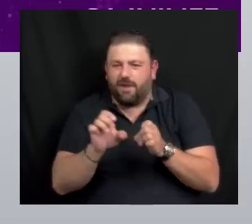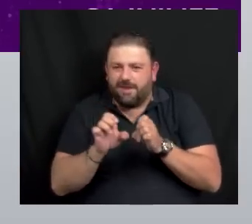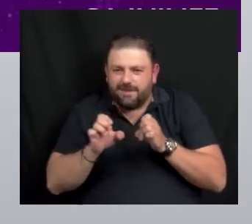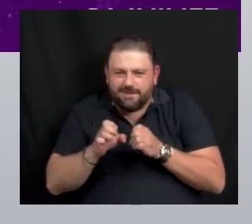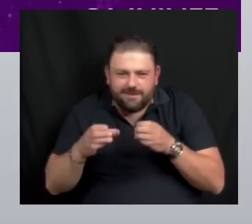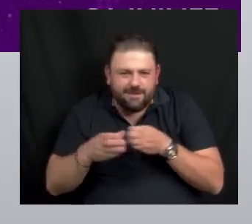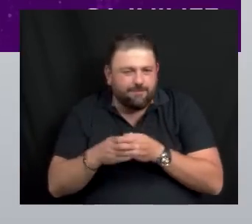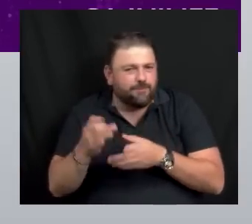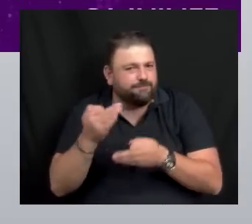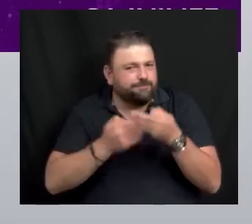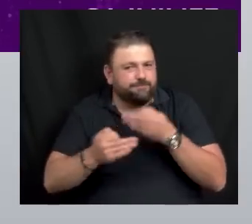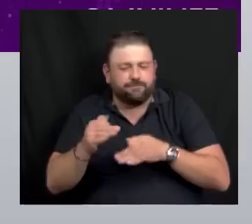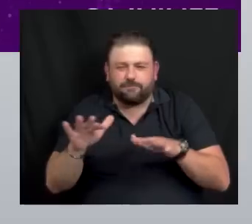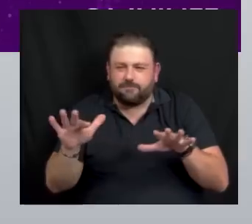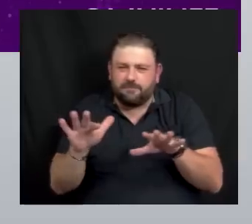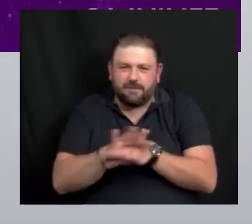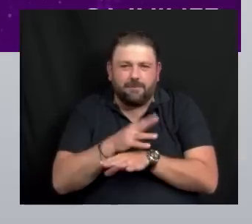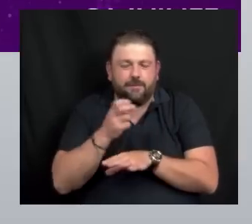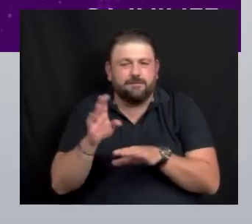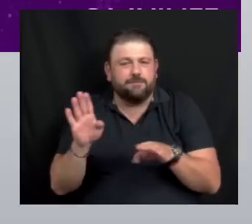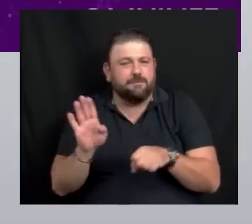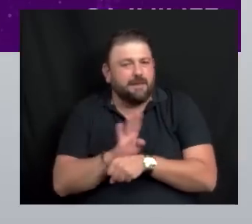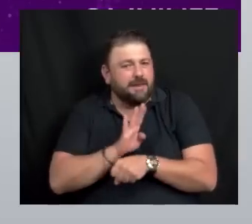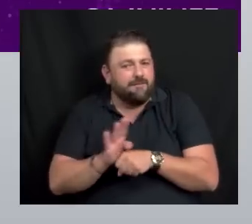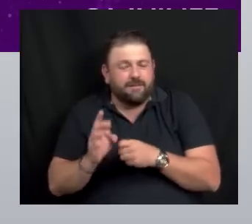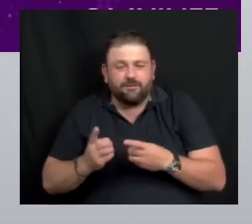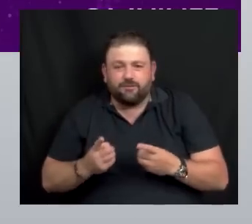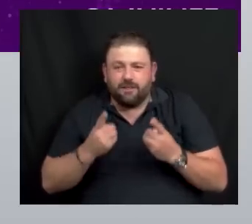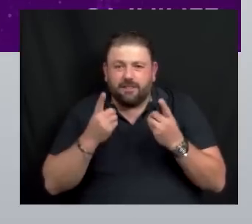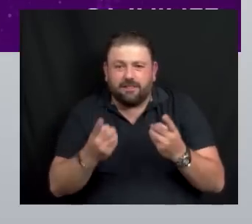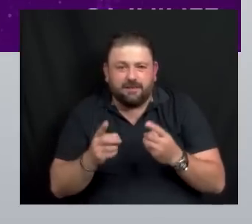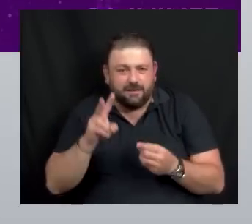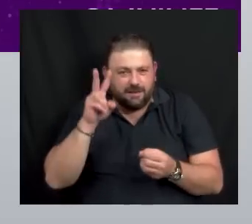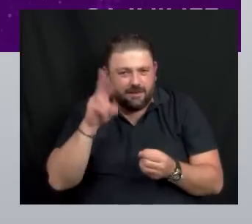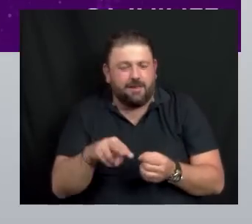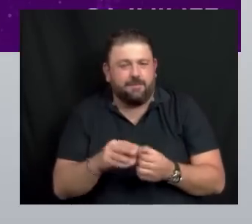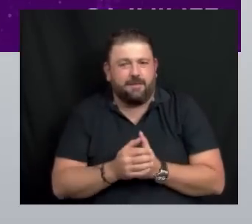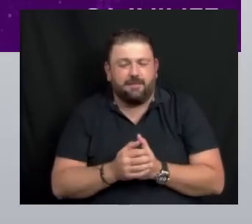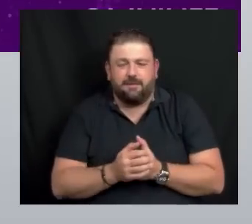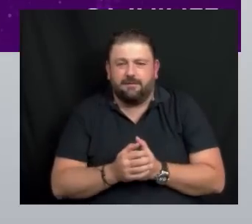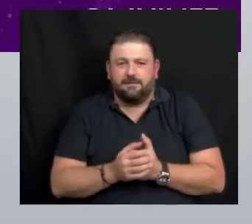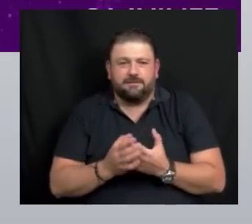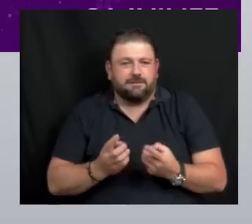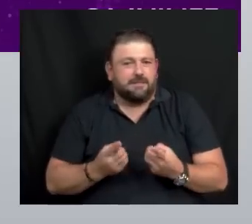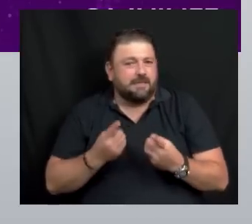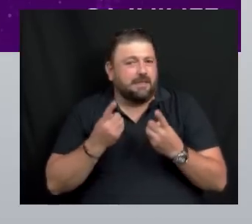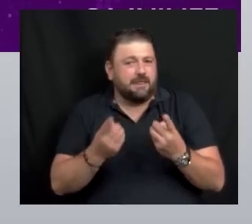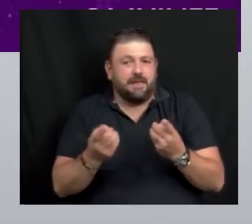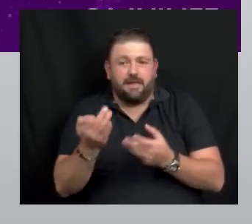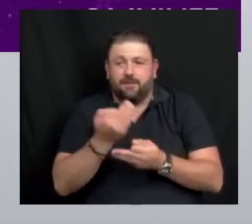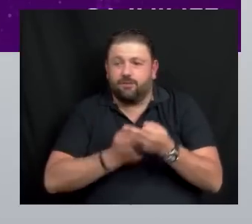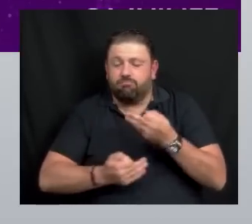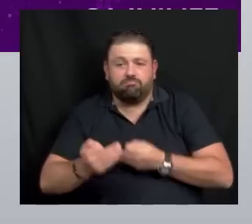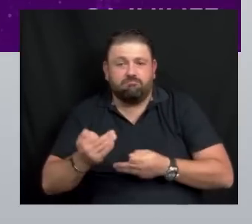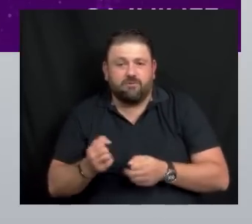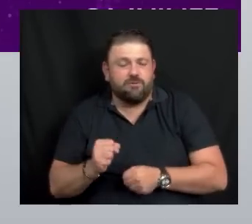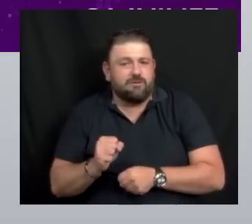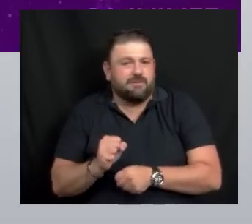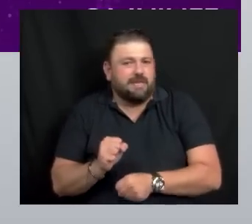cambios, por sus, todos los beneficios que van recibiendo. Entonces, es una cascada, ¿sí?, de